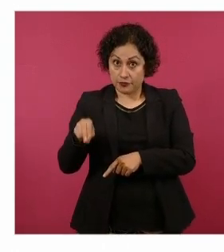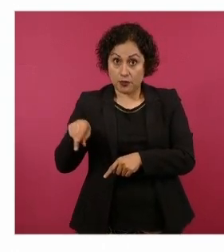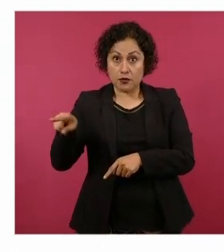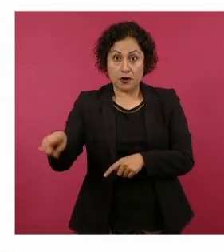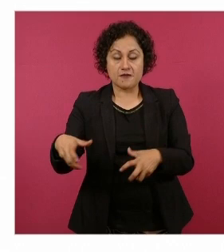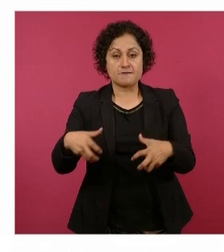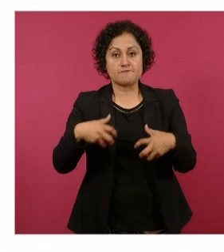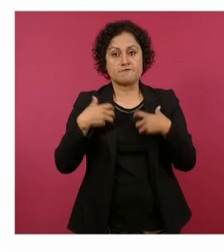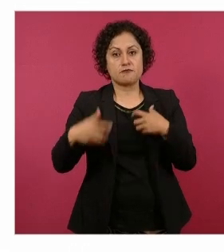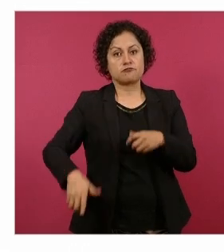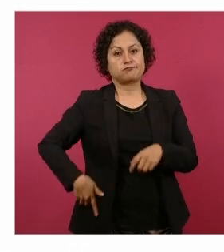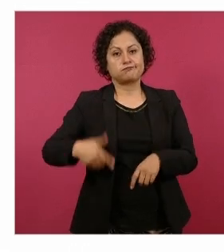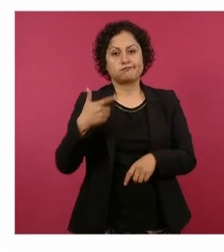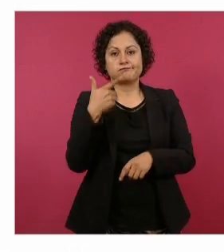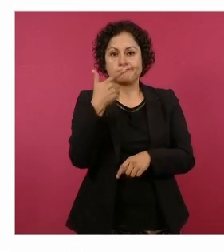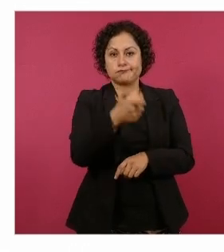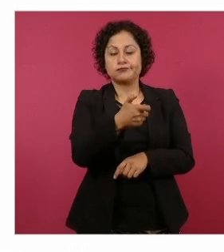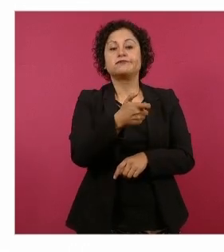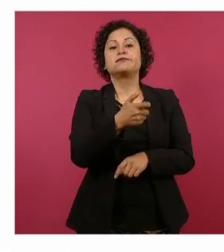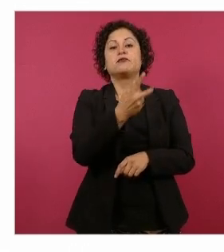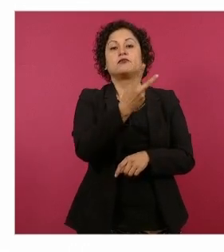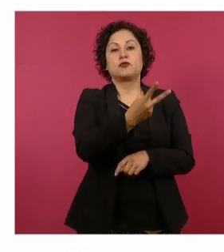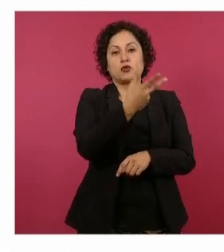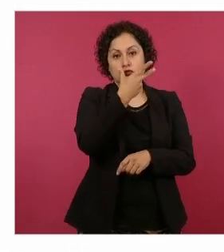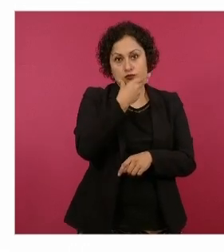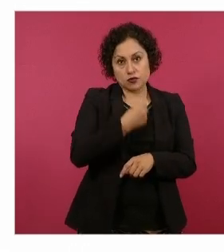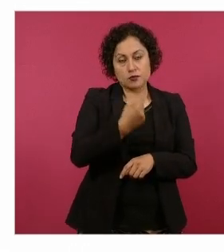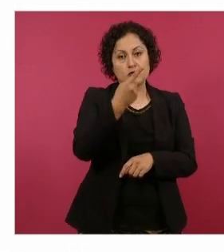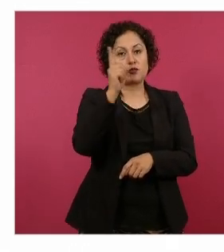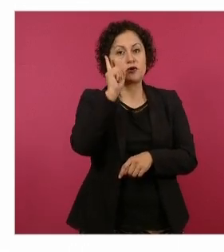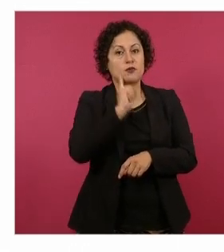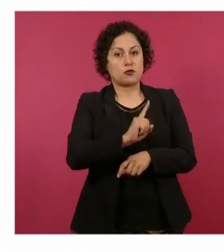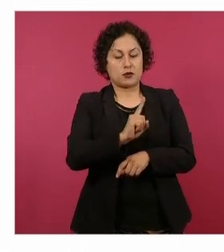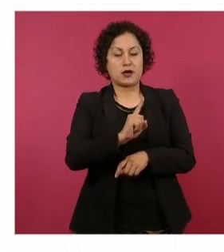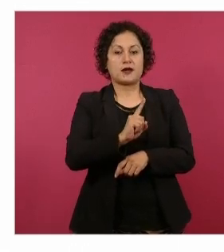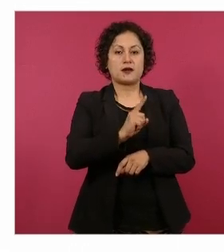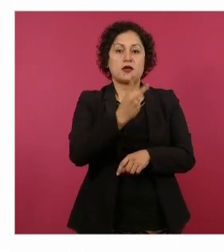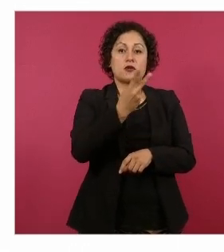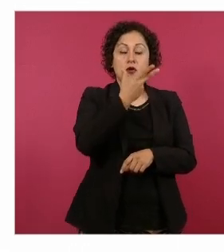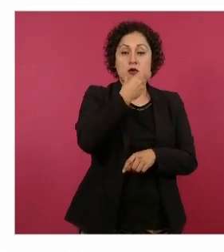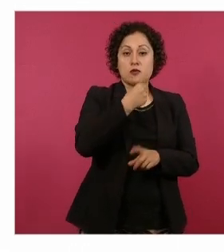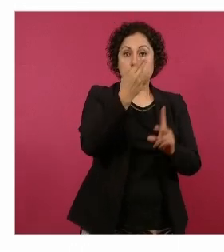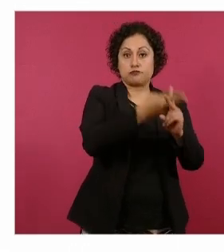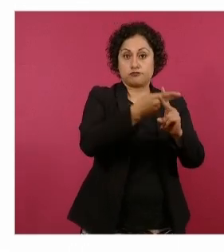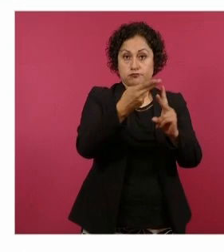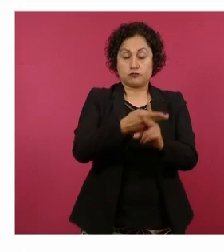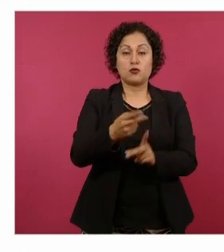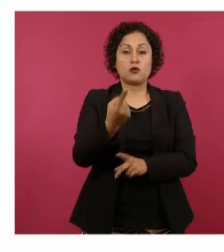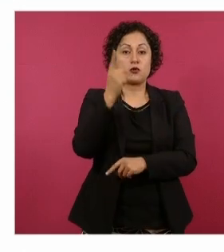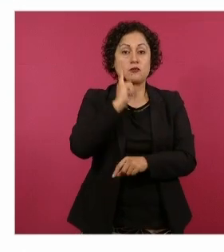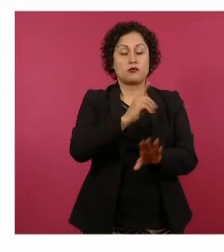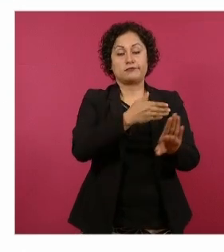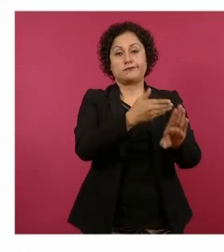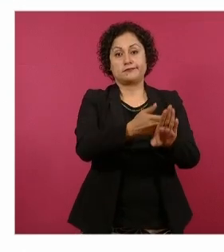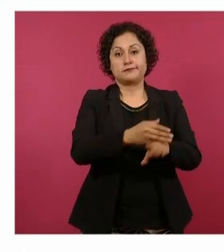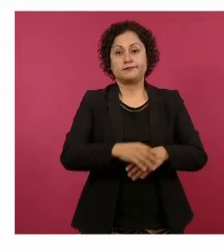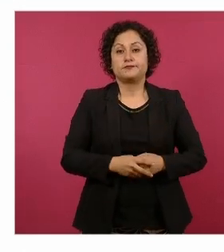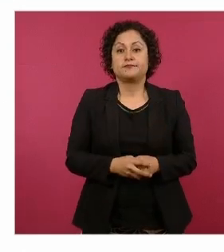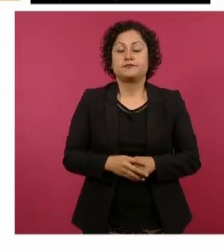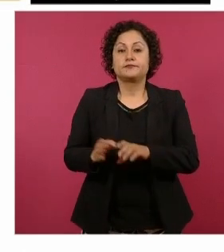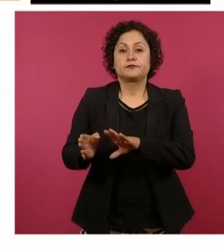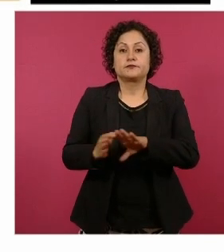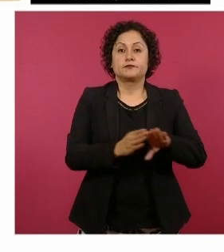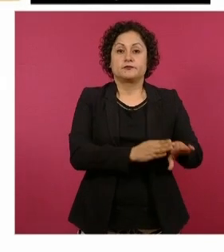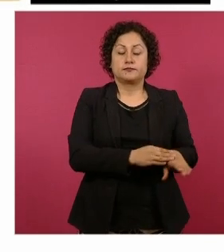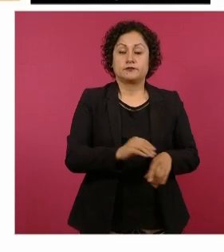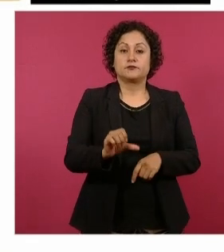arma de cargo, privando de la vida a dos hombres y lesionando a una mujer. Adelante. Esa sentencia de 30 años